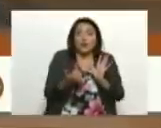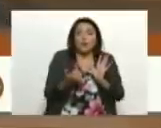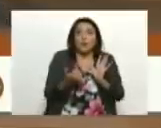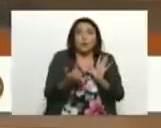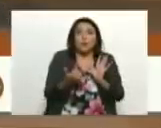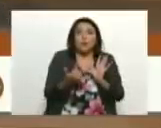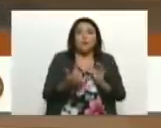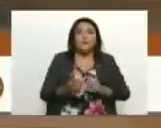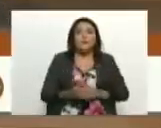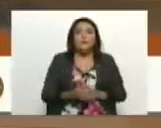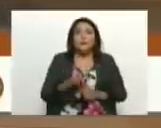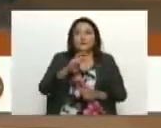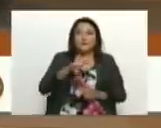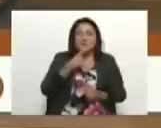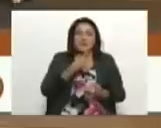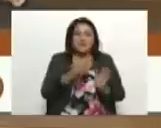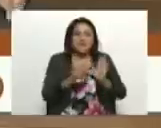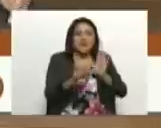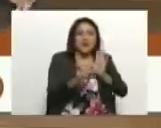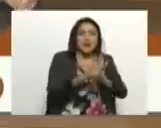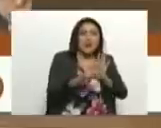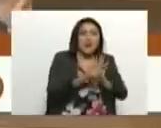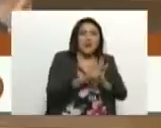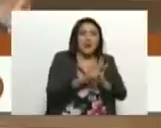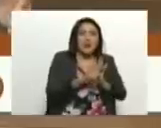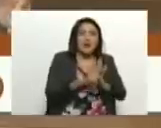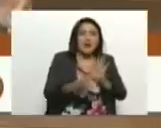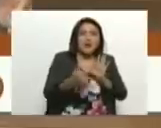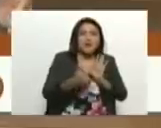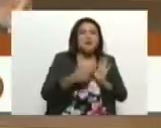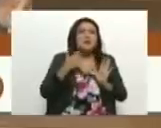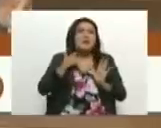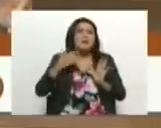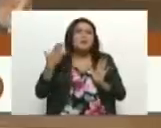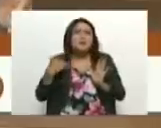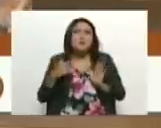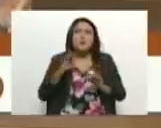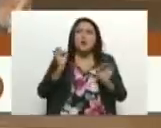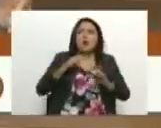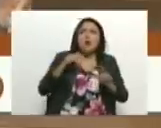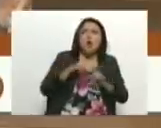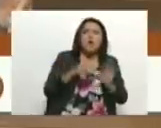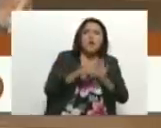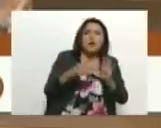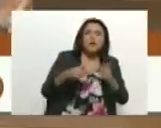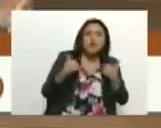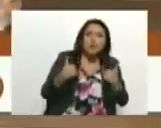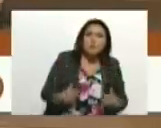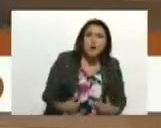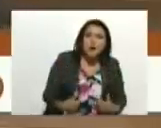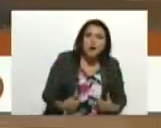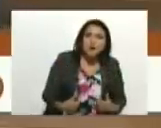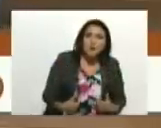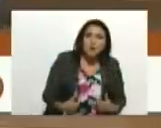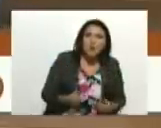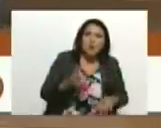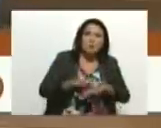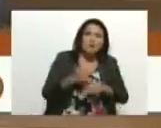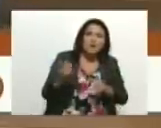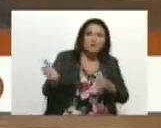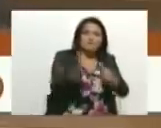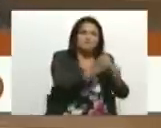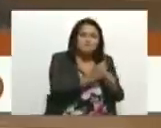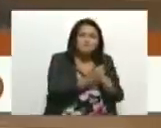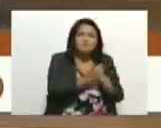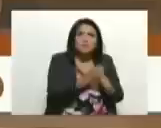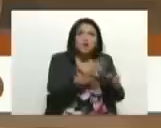Nadie vaya a decir después, nadie podrá decir luego que están violando sus derechos humanos porque le están incautando lo que se robó.